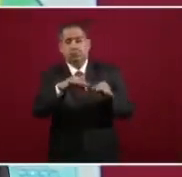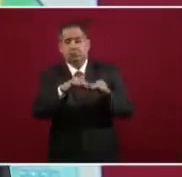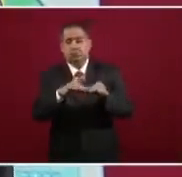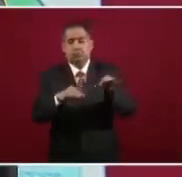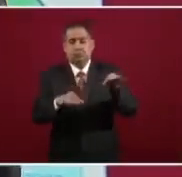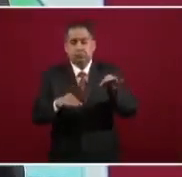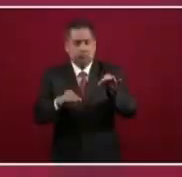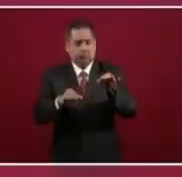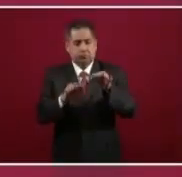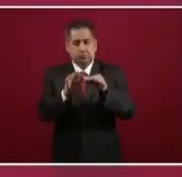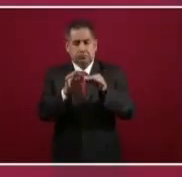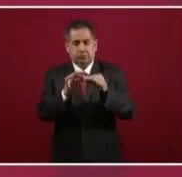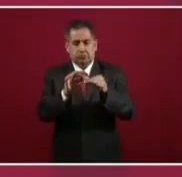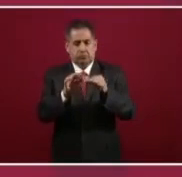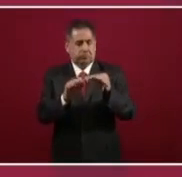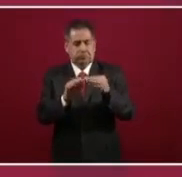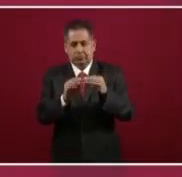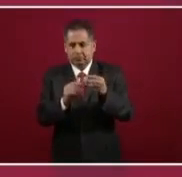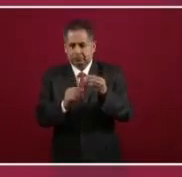una bolita